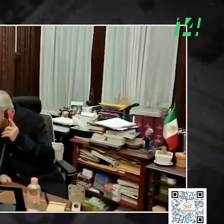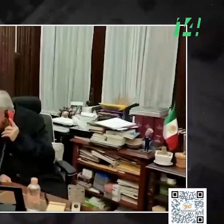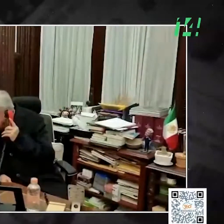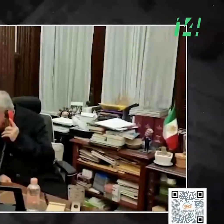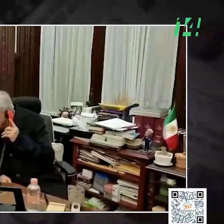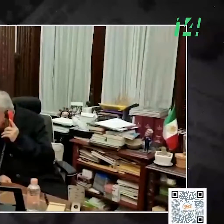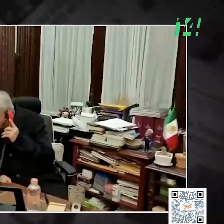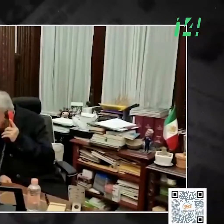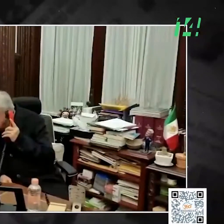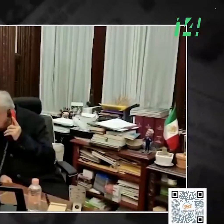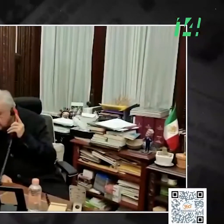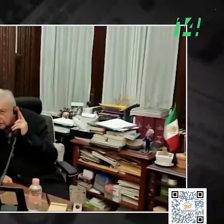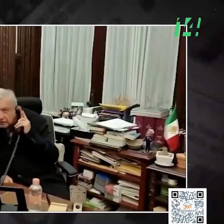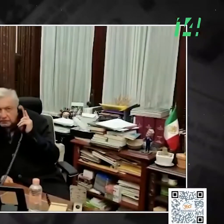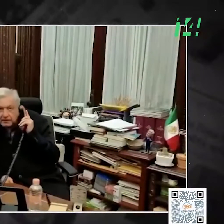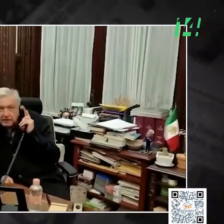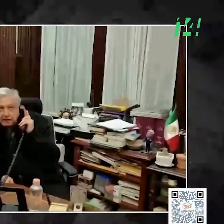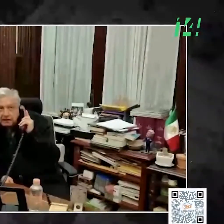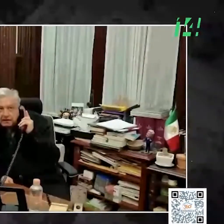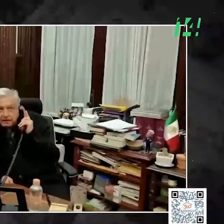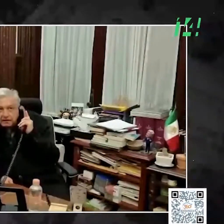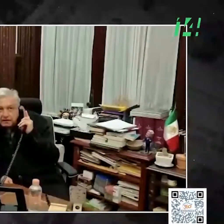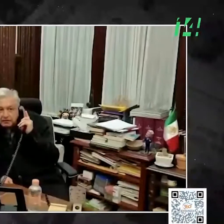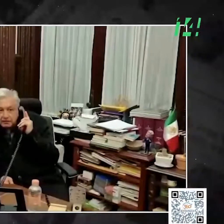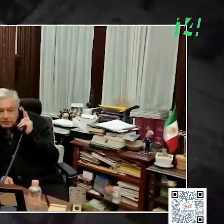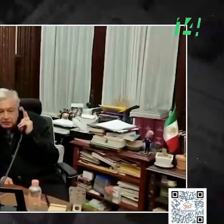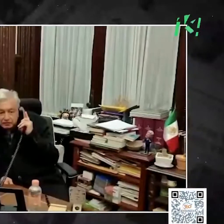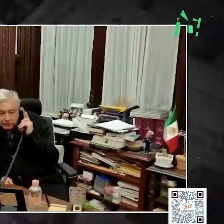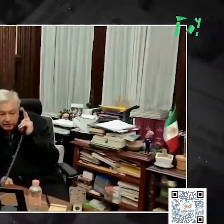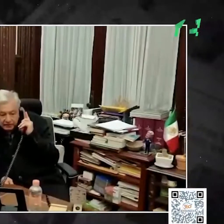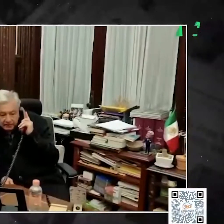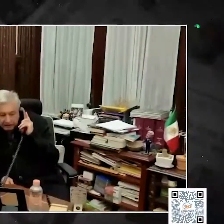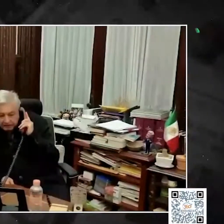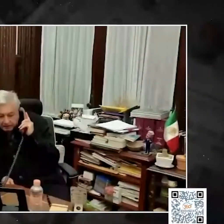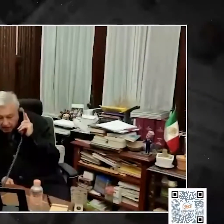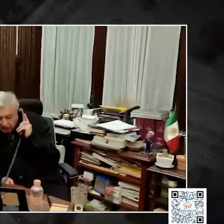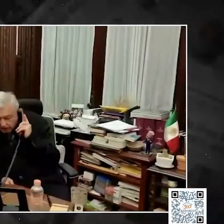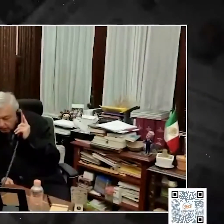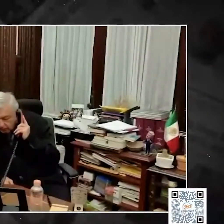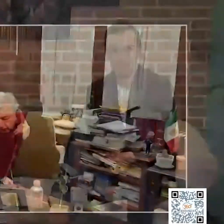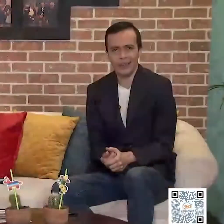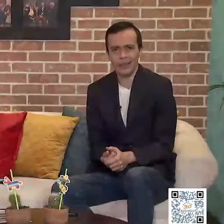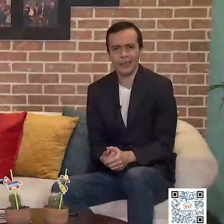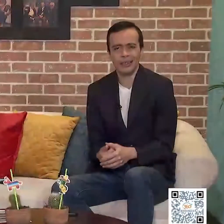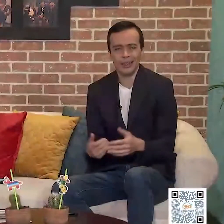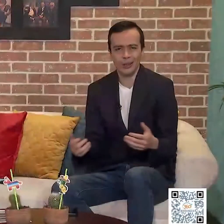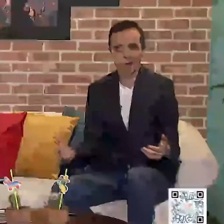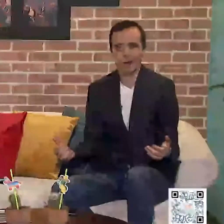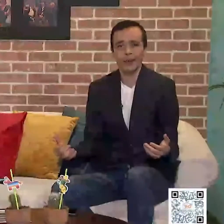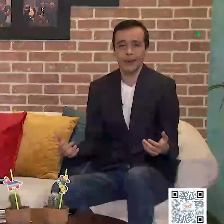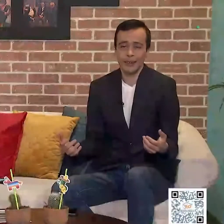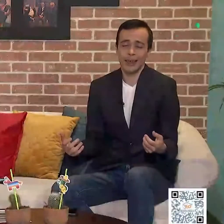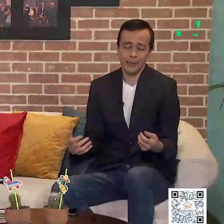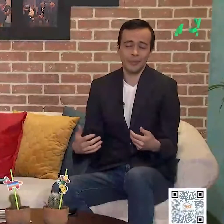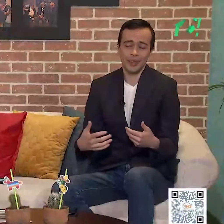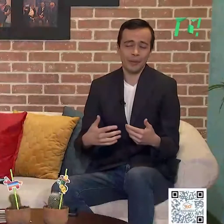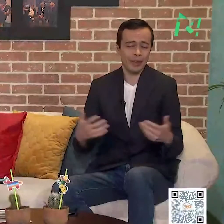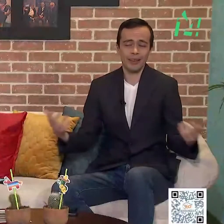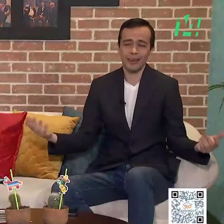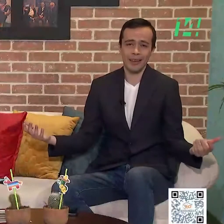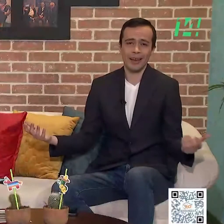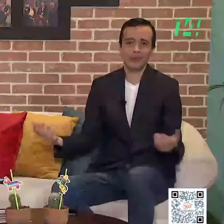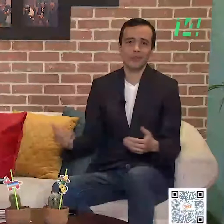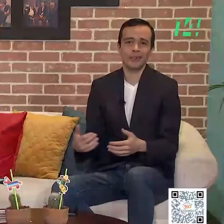parece bastante inteligente y recuerda al Gran Carlos monsiváis este escritor que